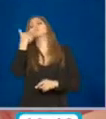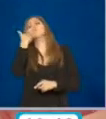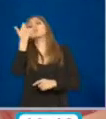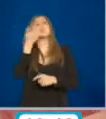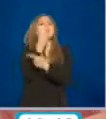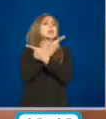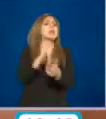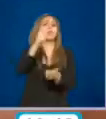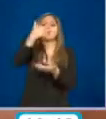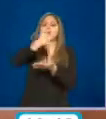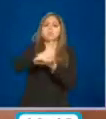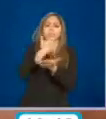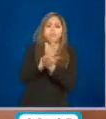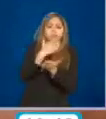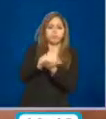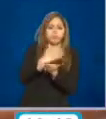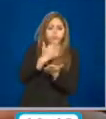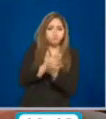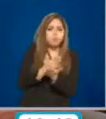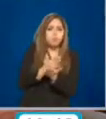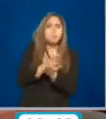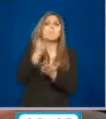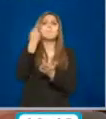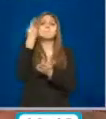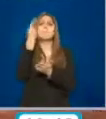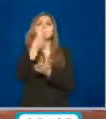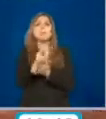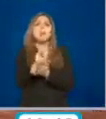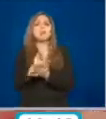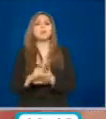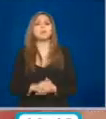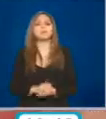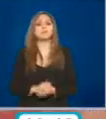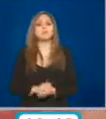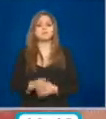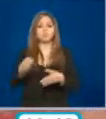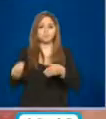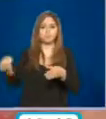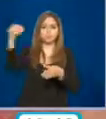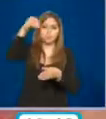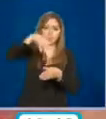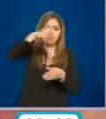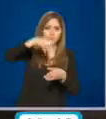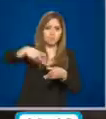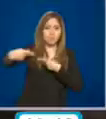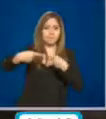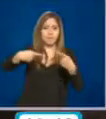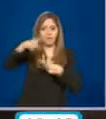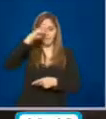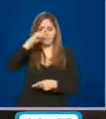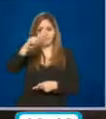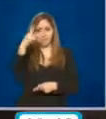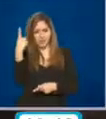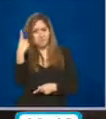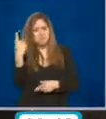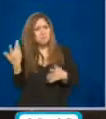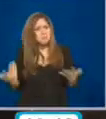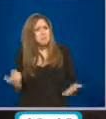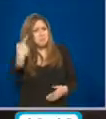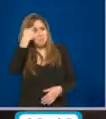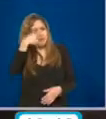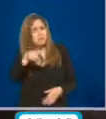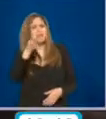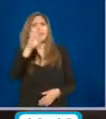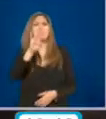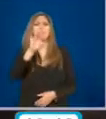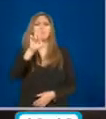usted quiera, señora. El Ok. chiste es que pues sea fácil para usted, ¿no? Sí. Ahora, ¿para qué nos sirve un blanqueamiento?